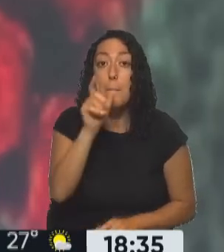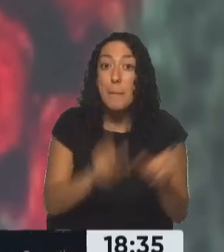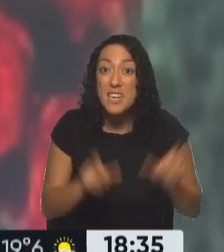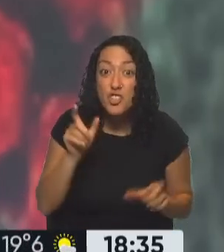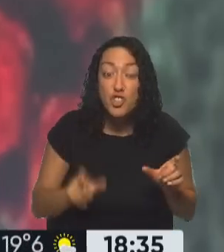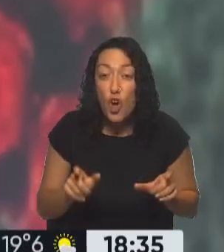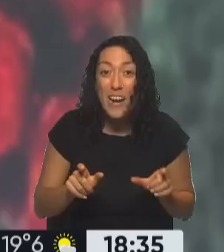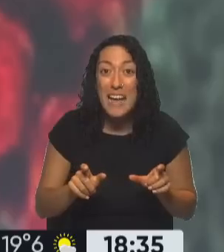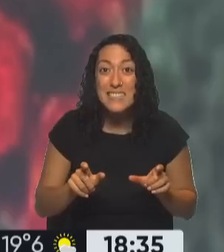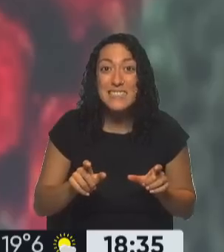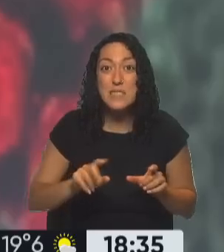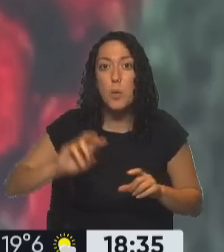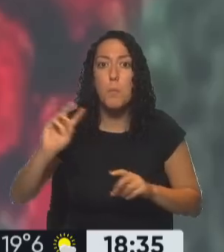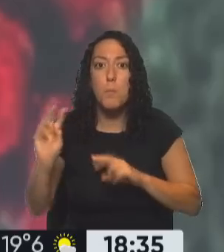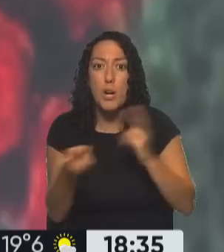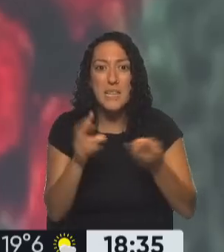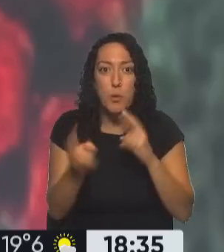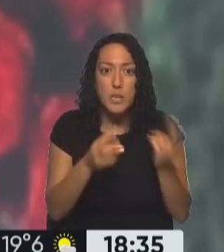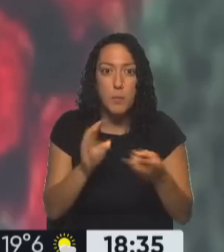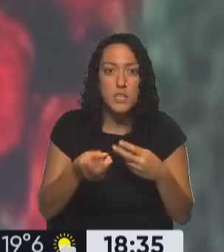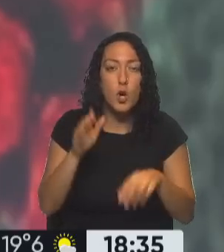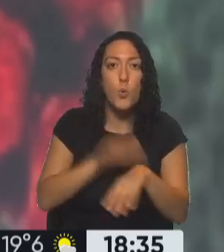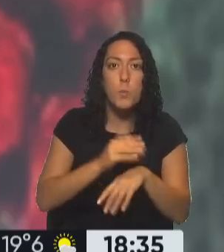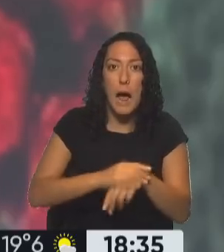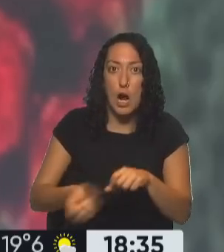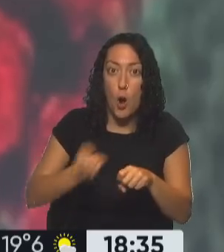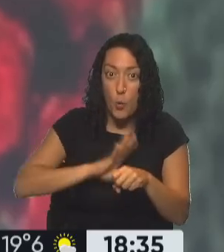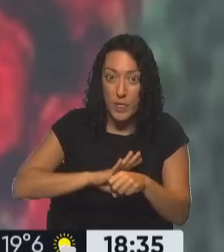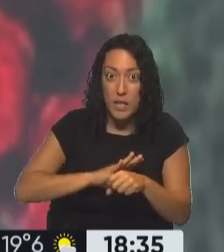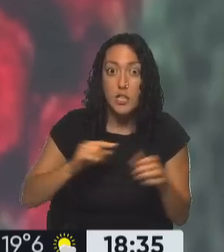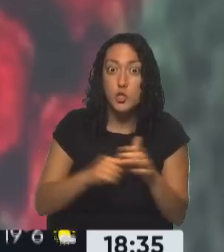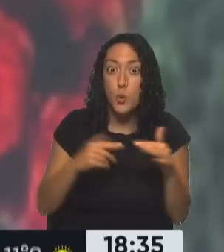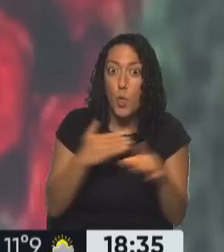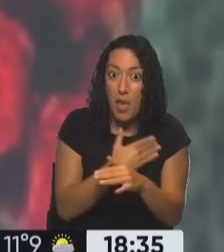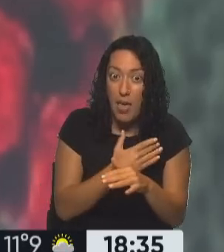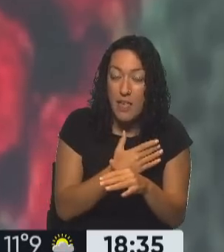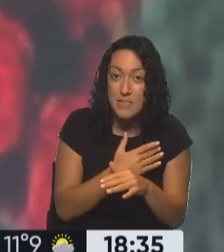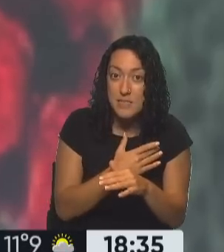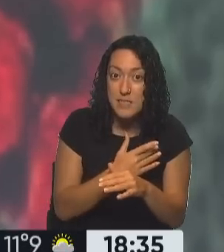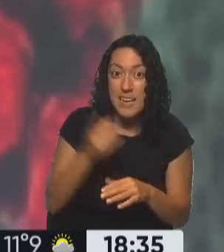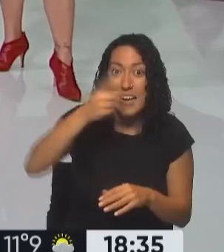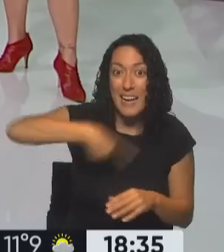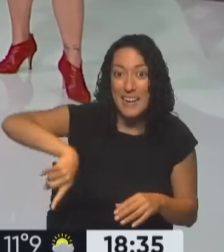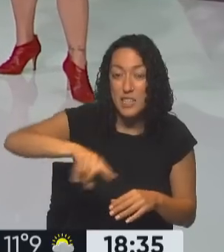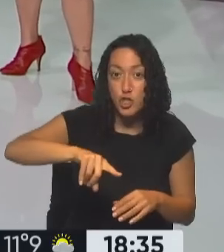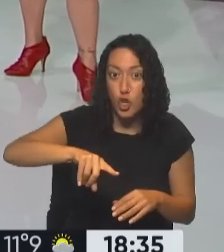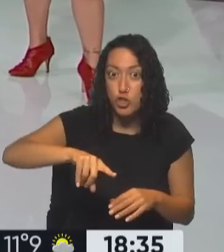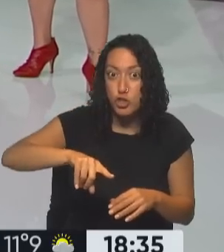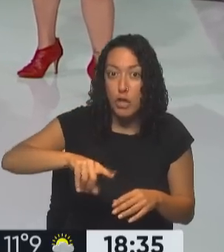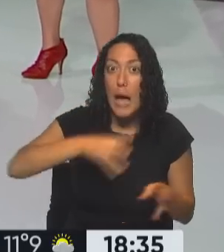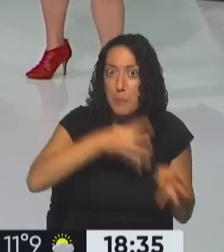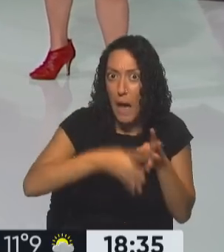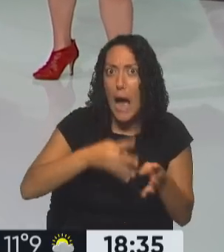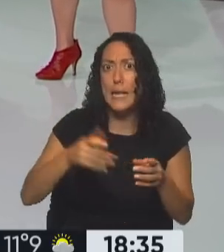daño colateral que provocó el COVID en ciudades altamente equipadas sí.